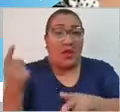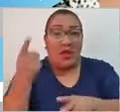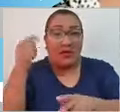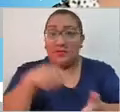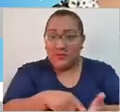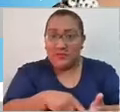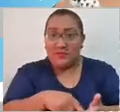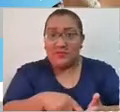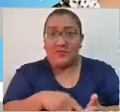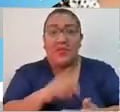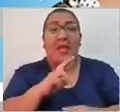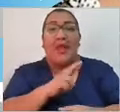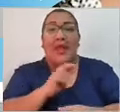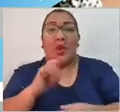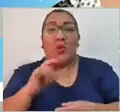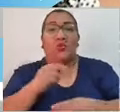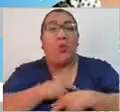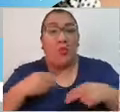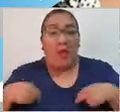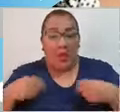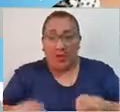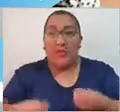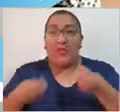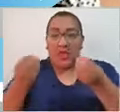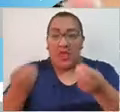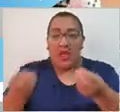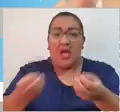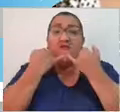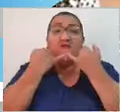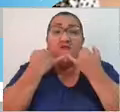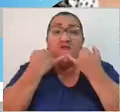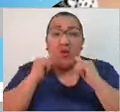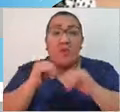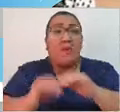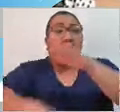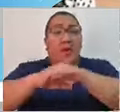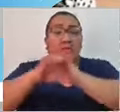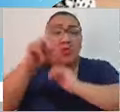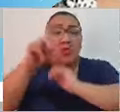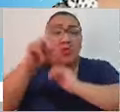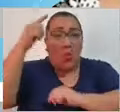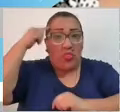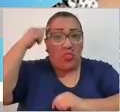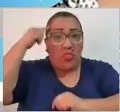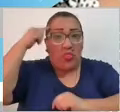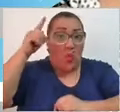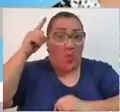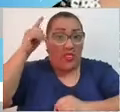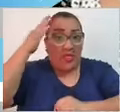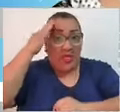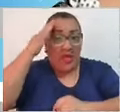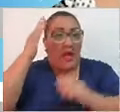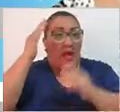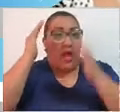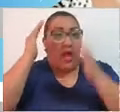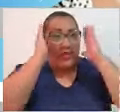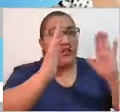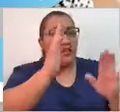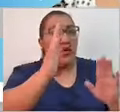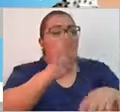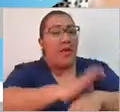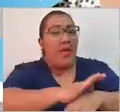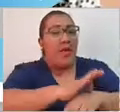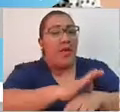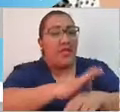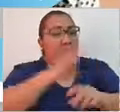que Recursos Humanos pone a disposición en el día máximo en un día los canales de atención médica y psicológica a la víctima,